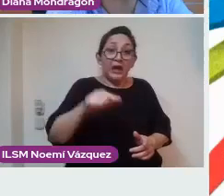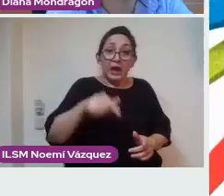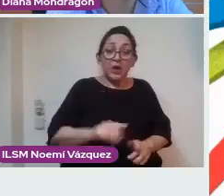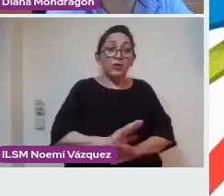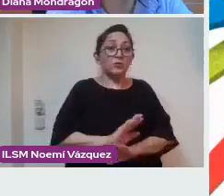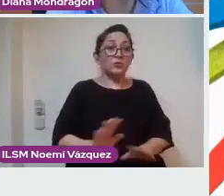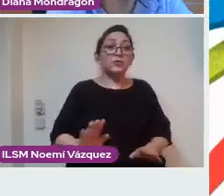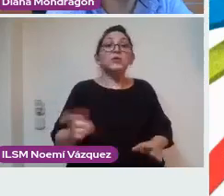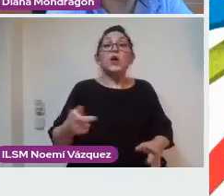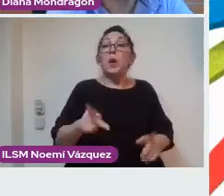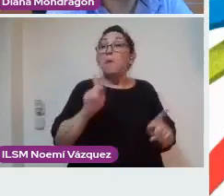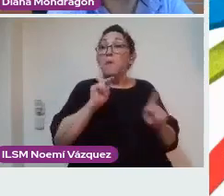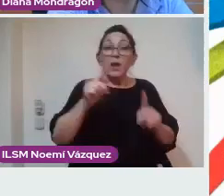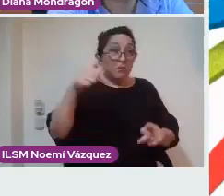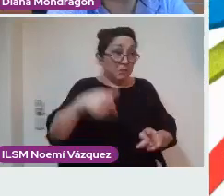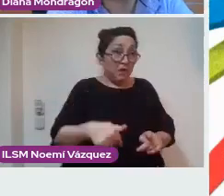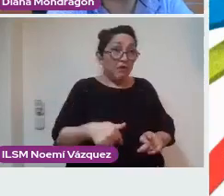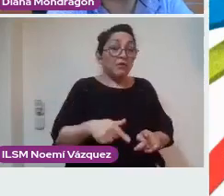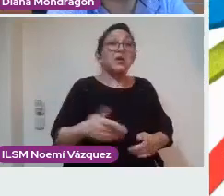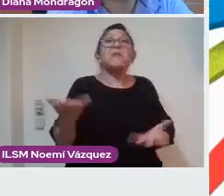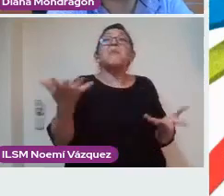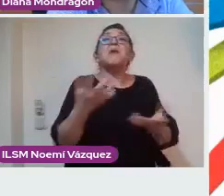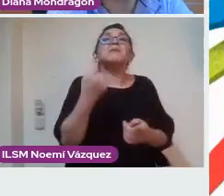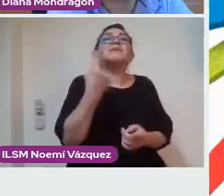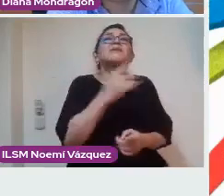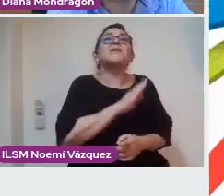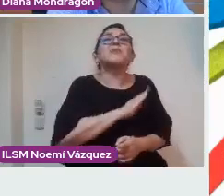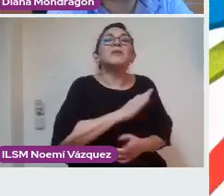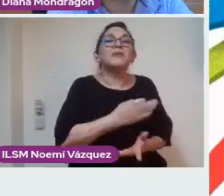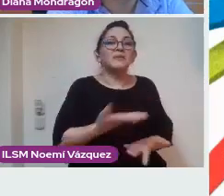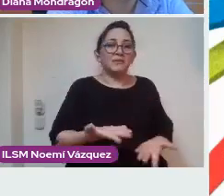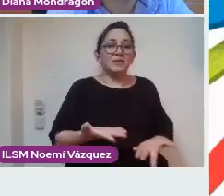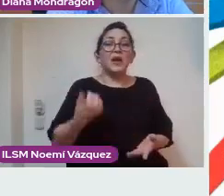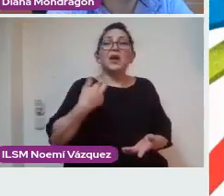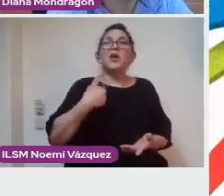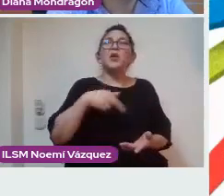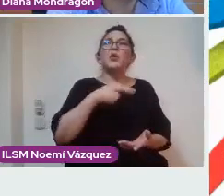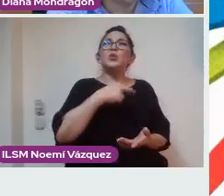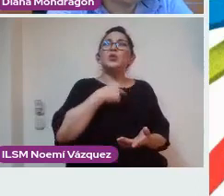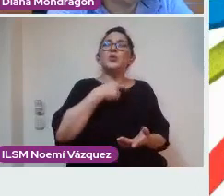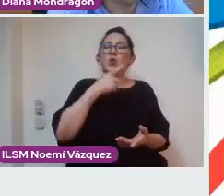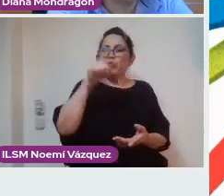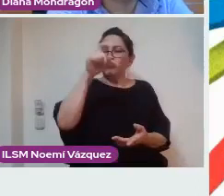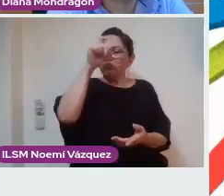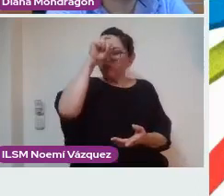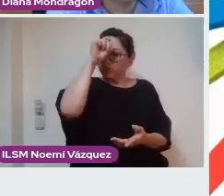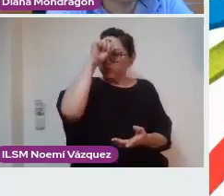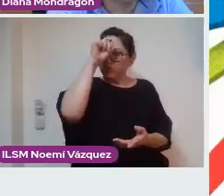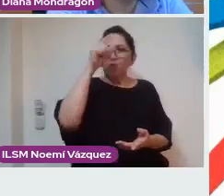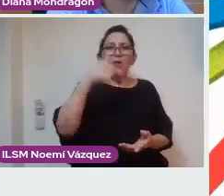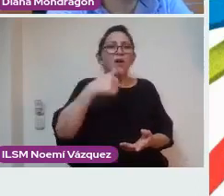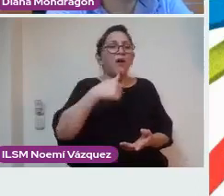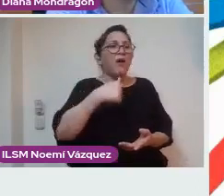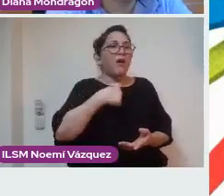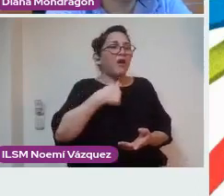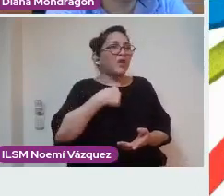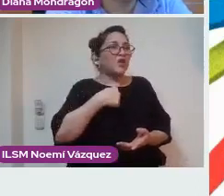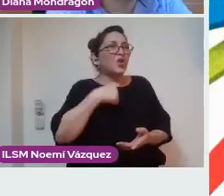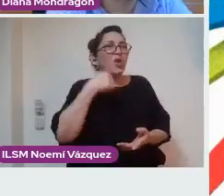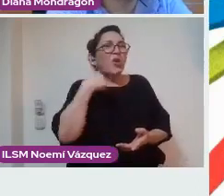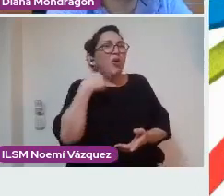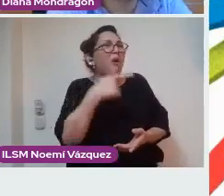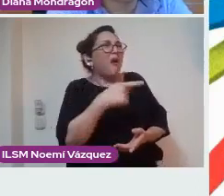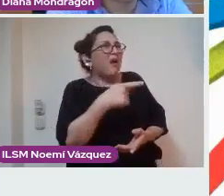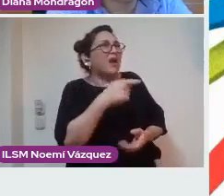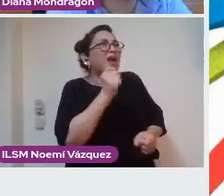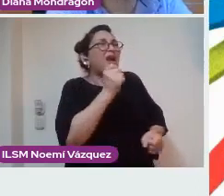hacer? La primera parte es podernos preguntar, ¿cuál es mi percepción de la escuela, del docente o